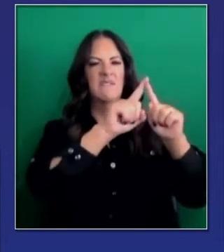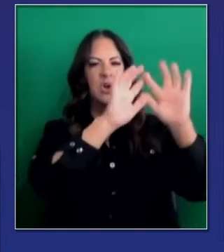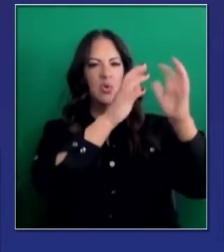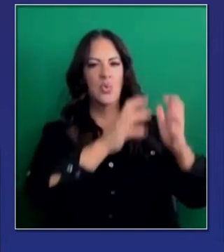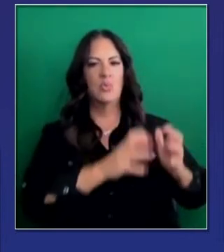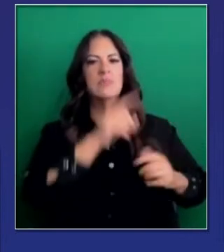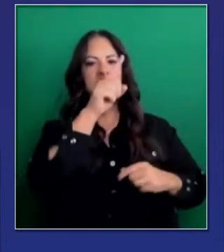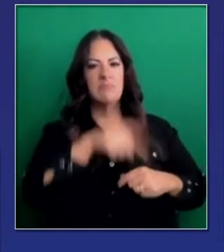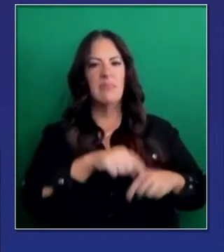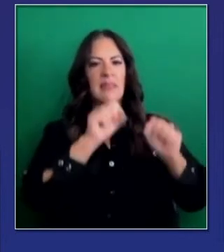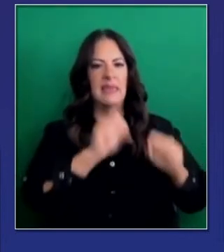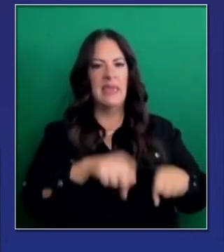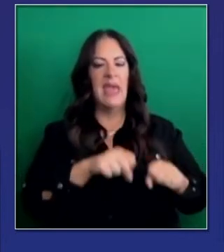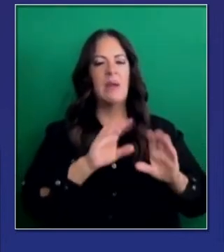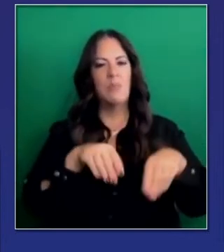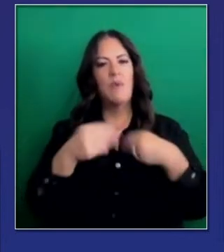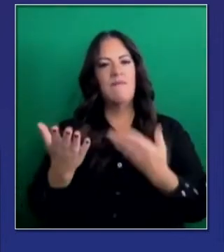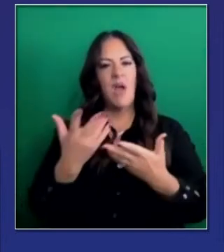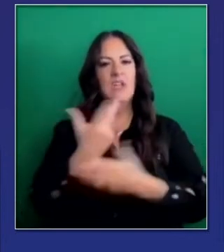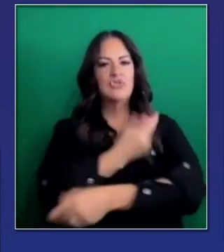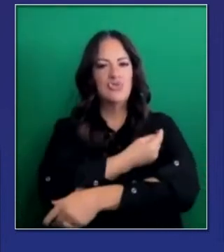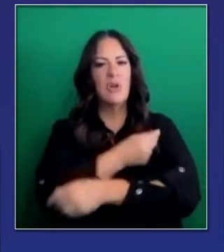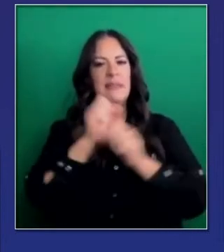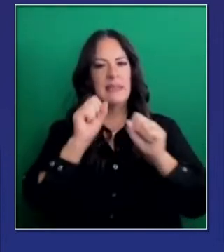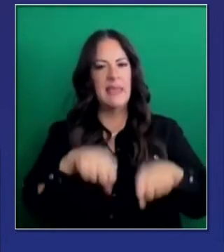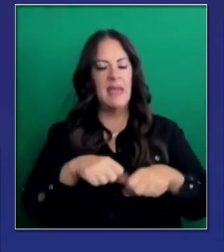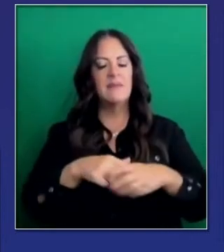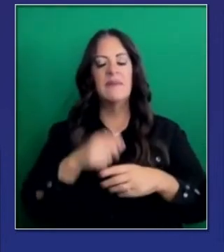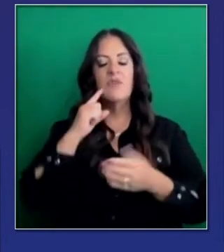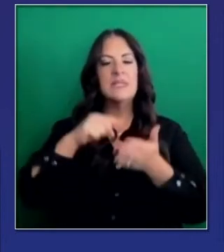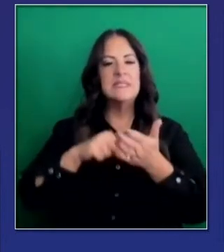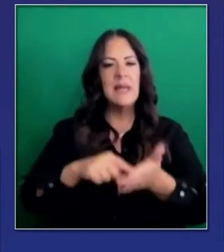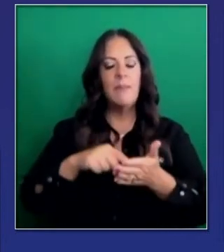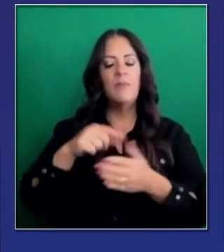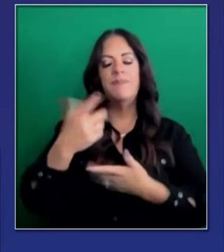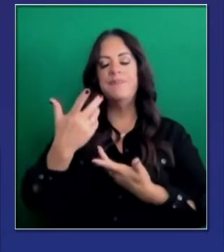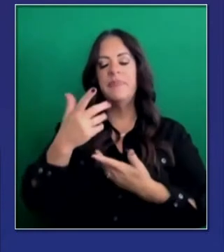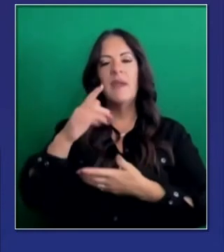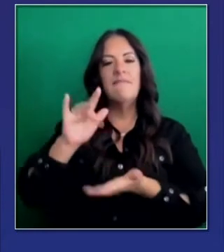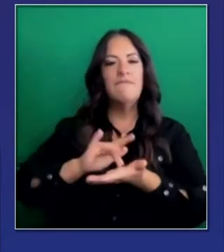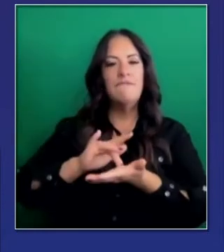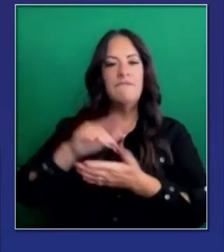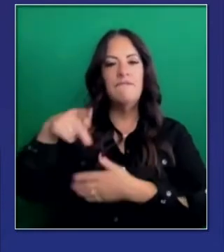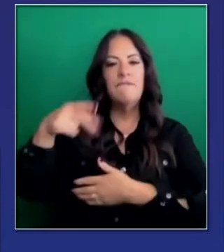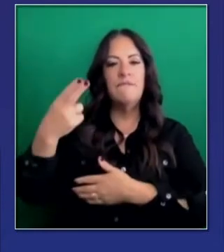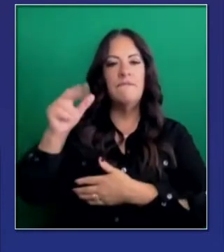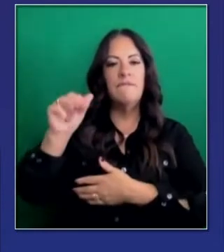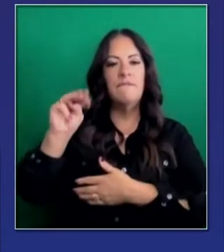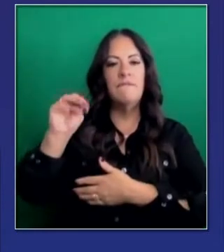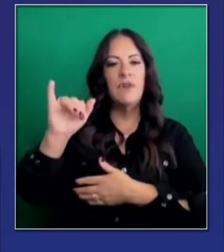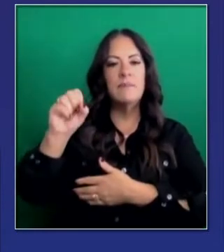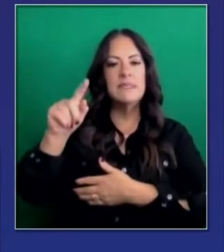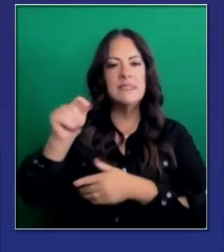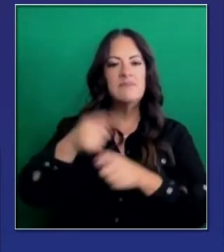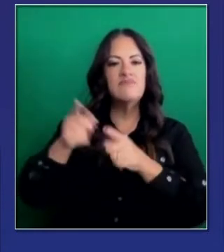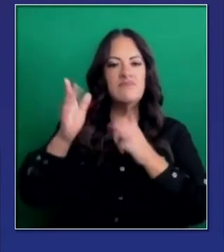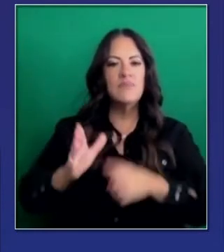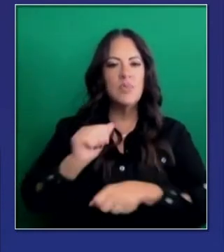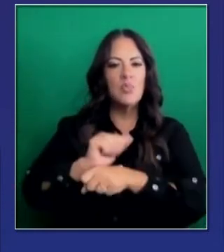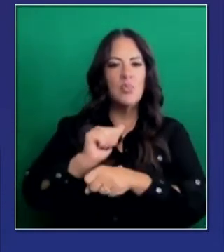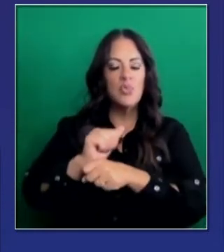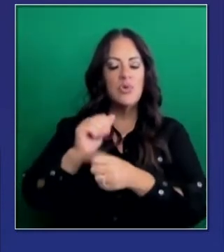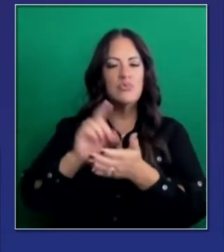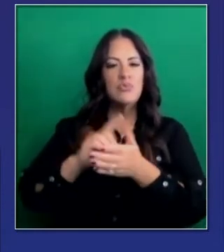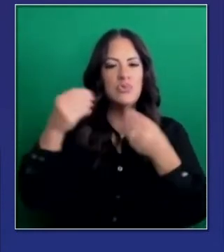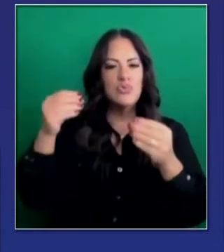recordarán hace una semana hablamos de nuestro esfuerzo con farmacéuticos y técnicos farmacéuticos y la semana pasada al final de la semana hablamos de